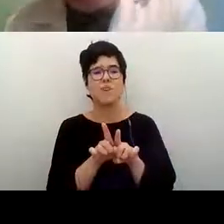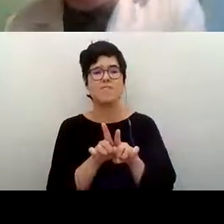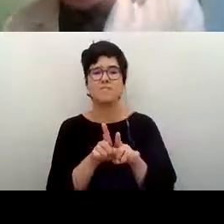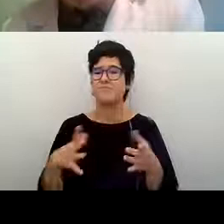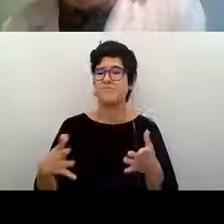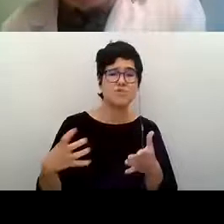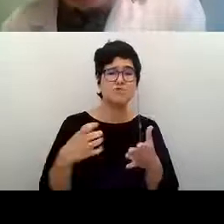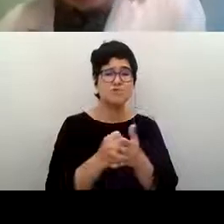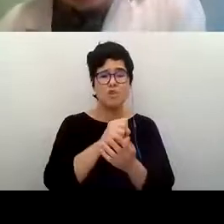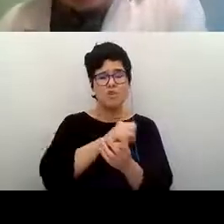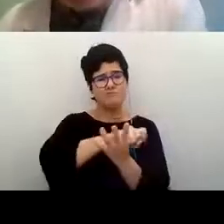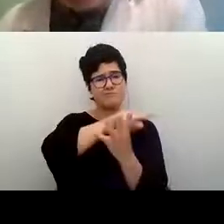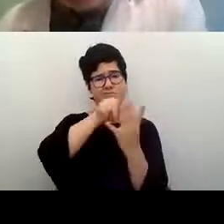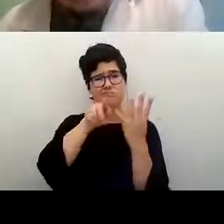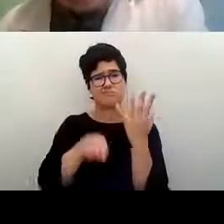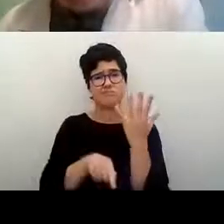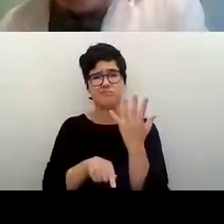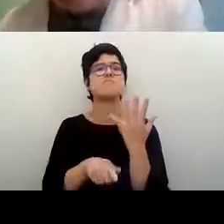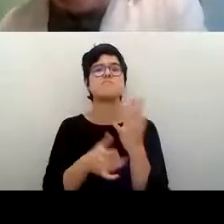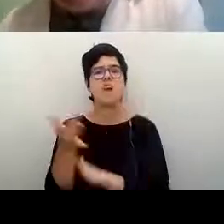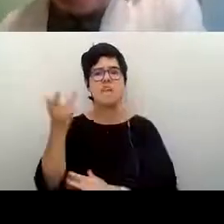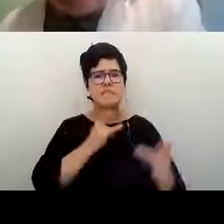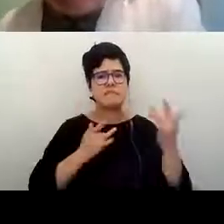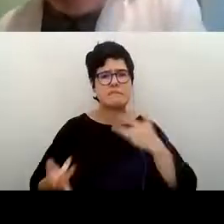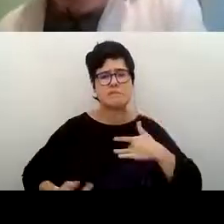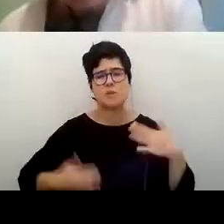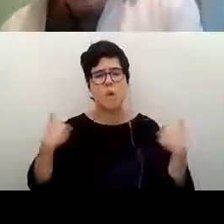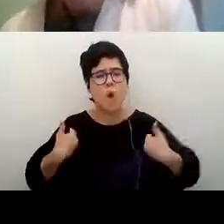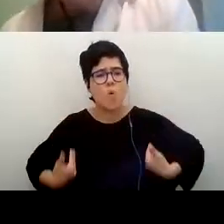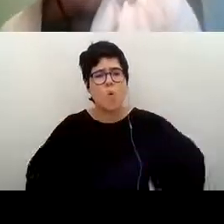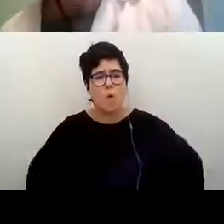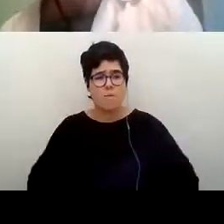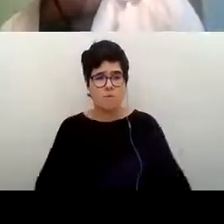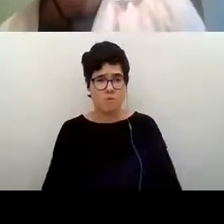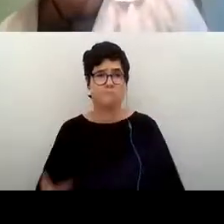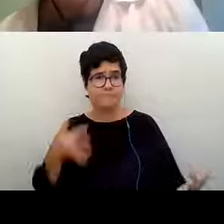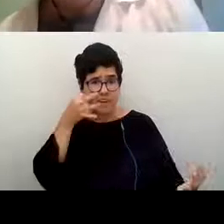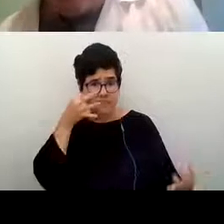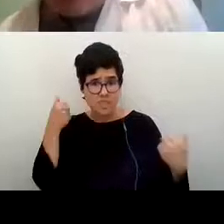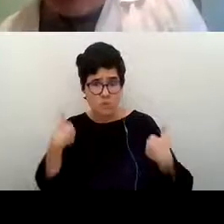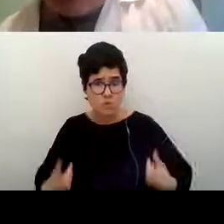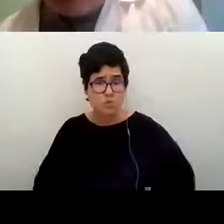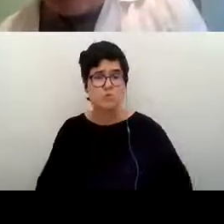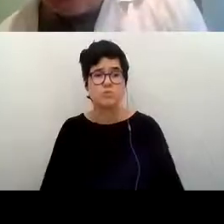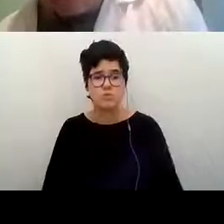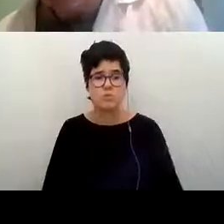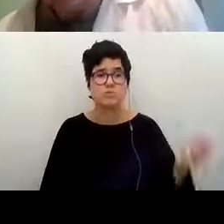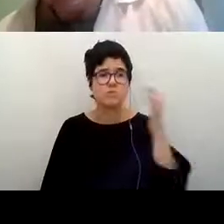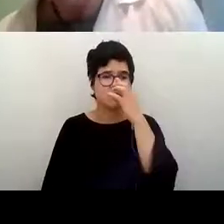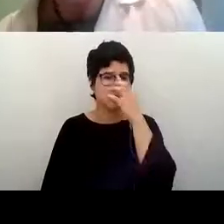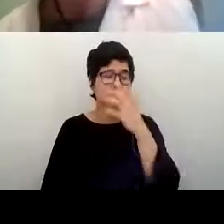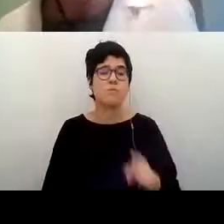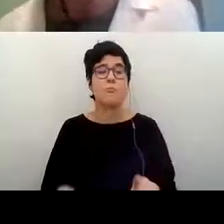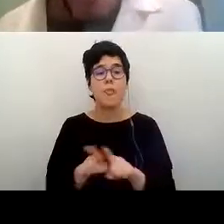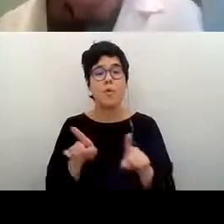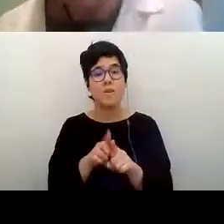este abanico de sintomatología física, por así decirlo, tenemos la astenia puede asociarse